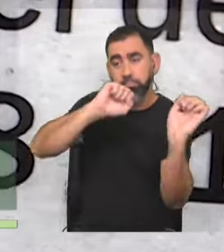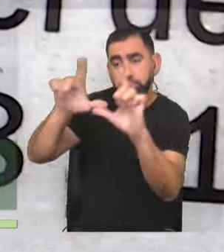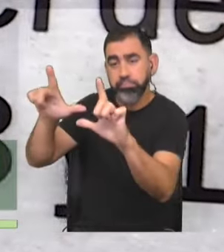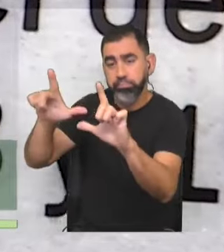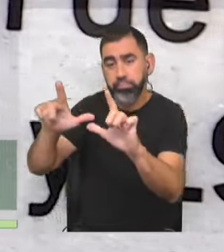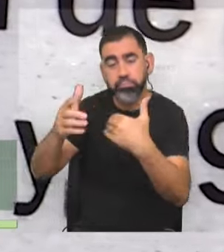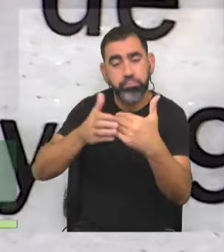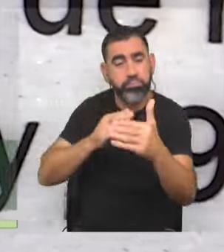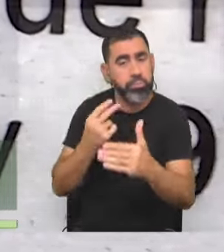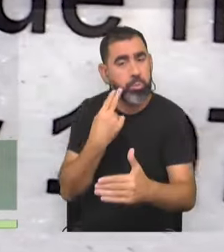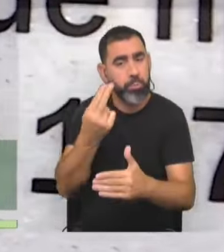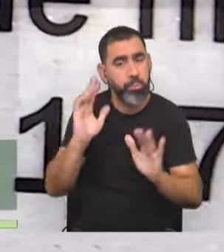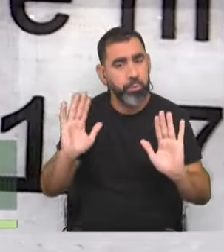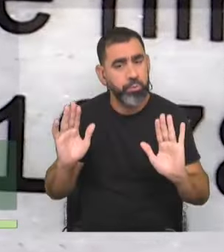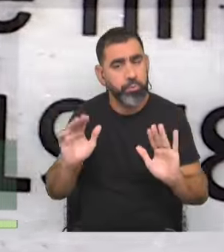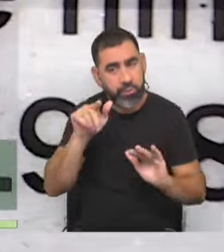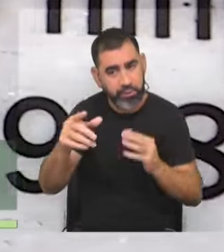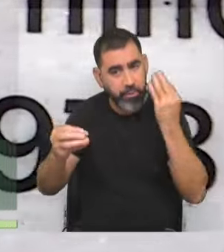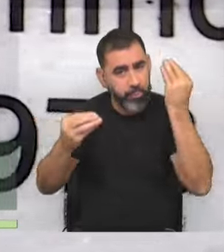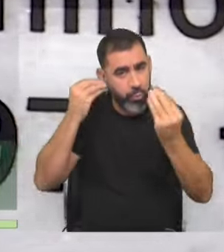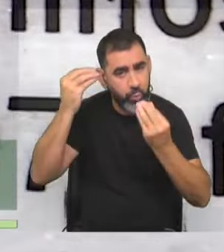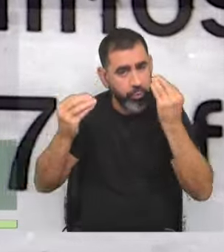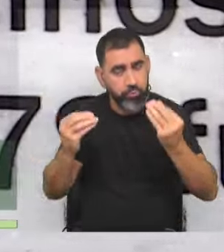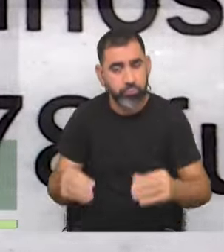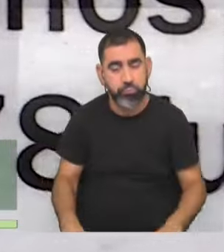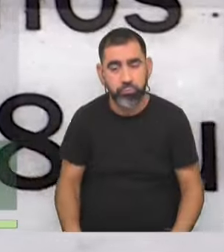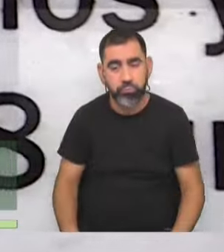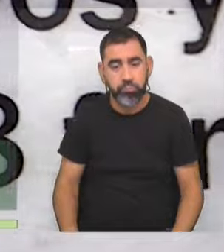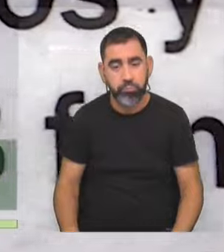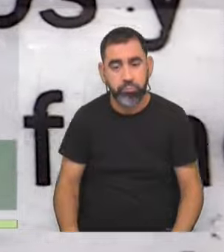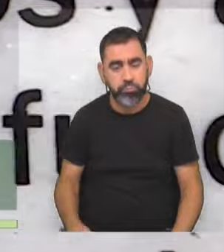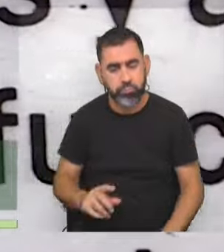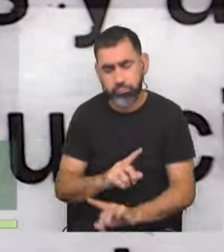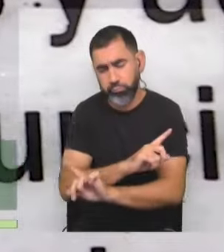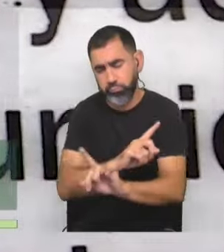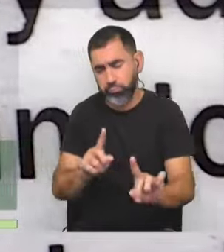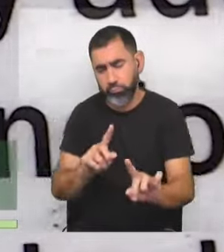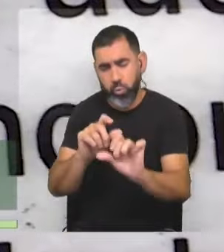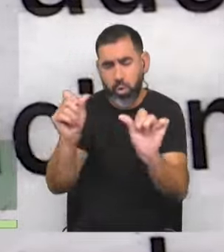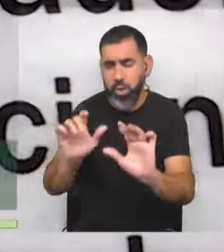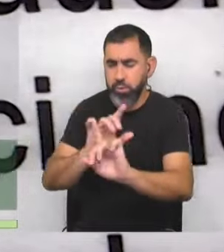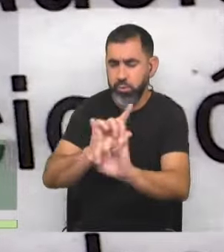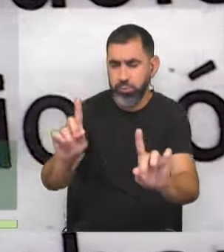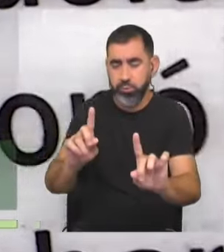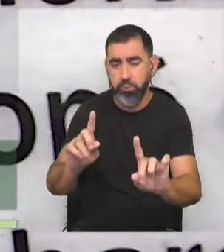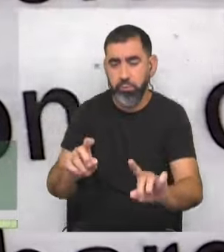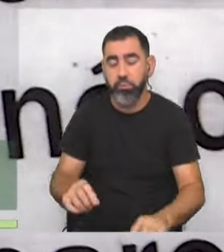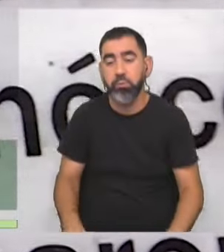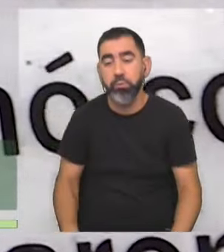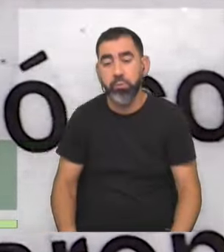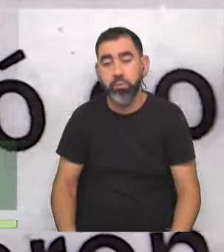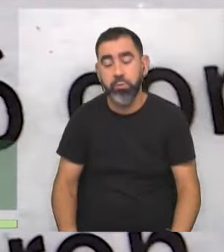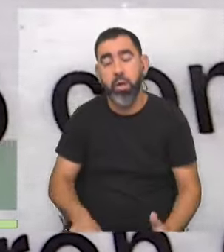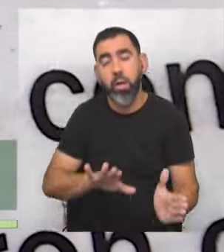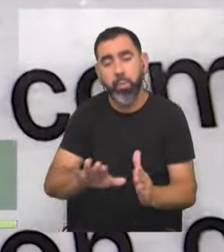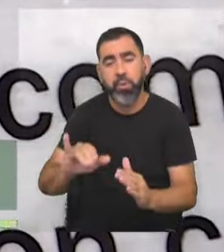de no haber sido autorizados Esa era la preocupación no para mí bajo ningún concepto se iba a hacer eso O sea porque Más allá de que